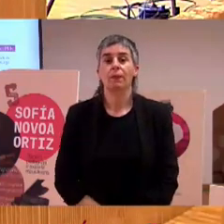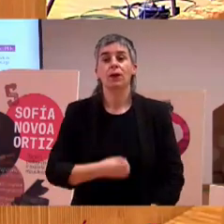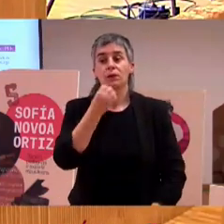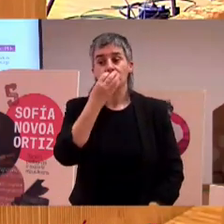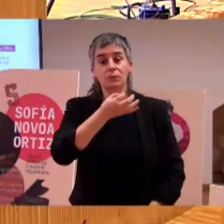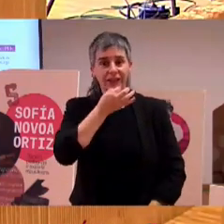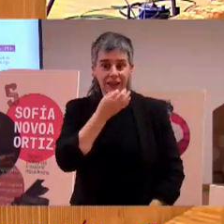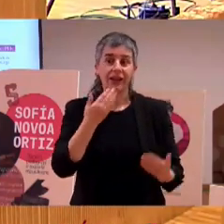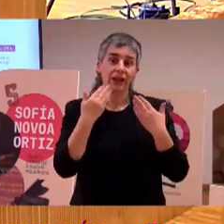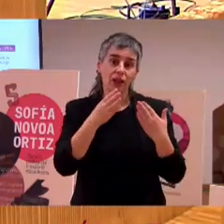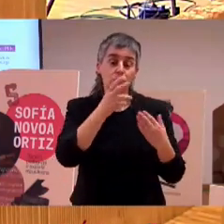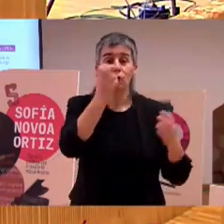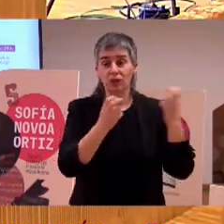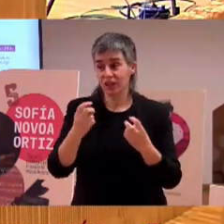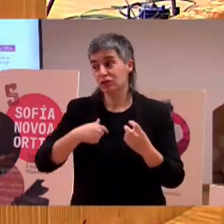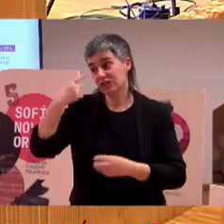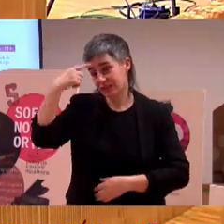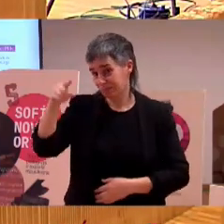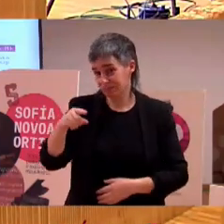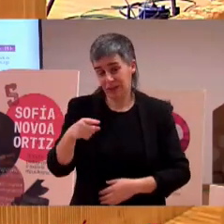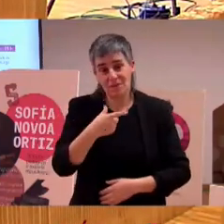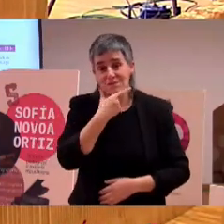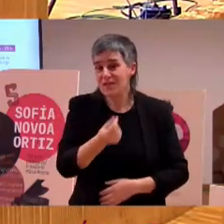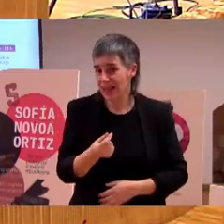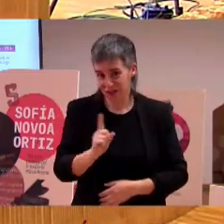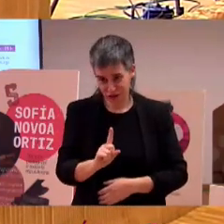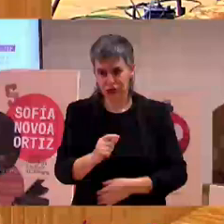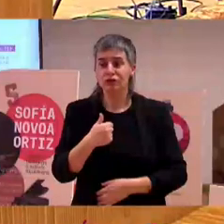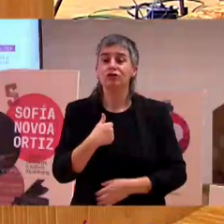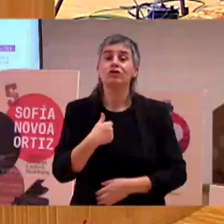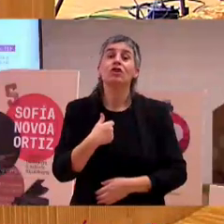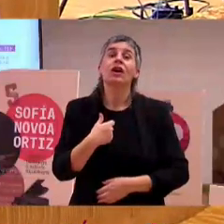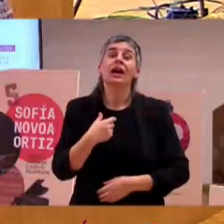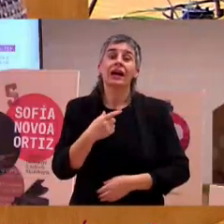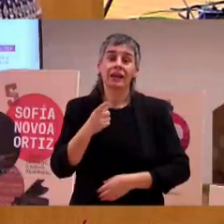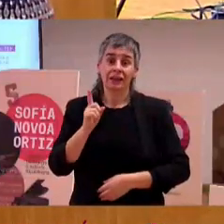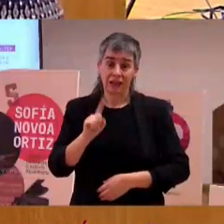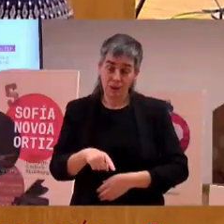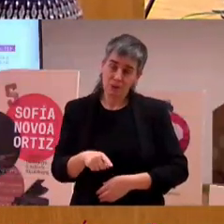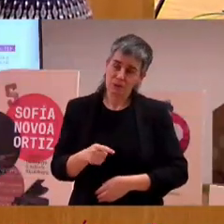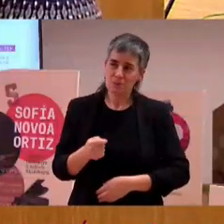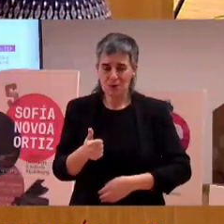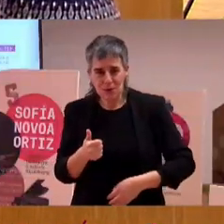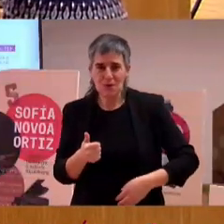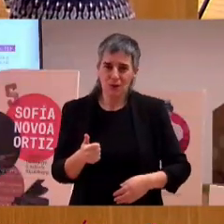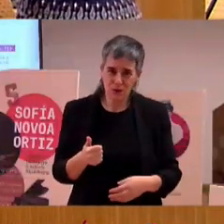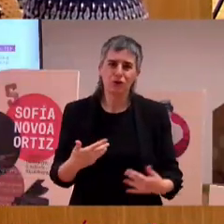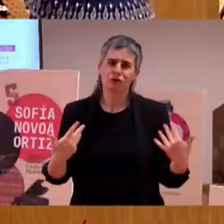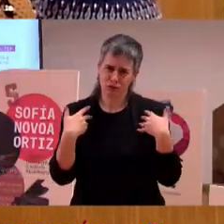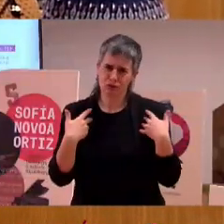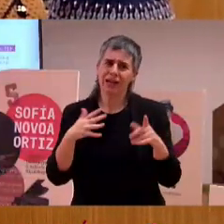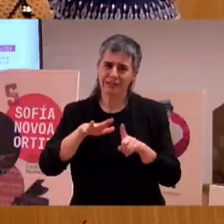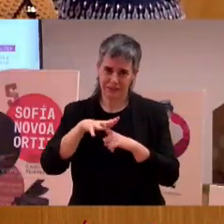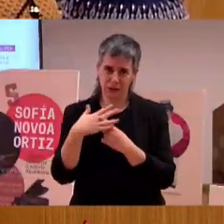Boa tarde, grazas por vir, sei que non é fácil. Eu tamén fun víctima da